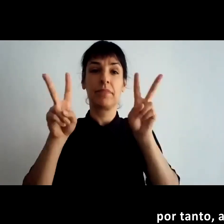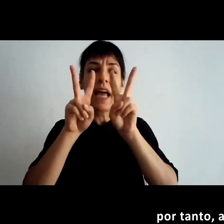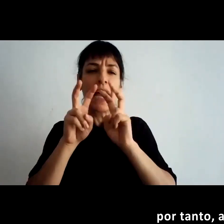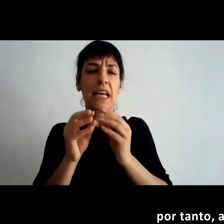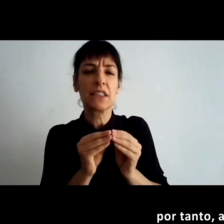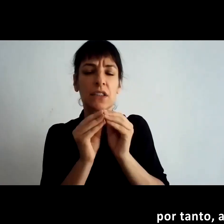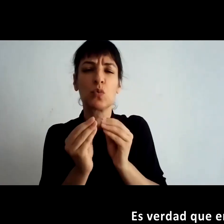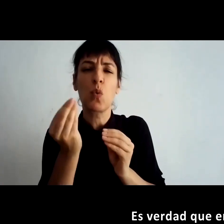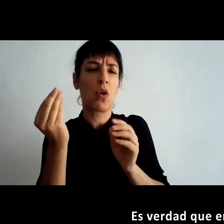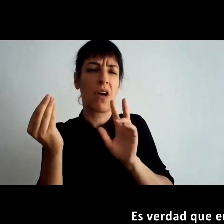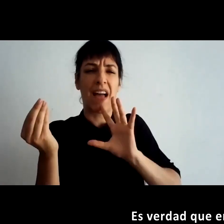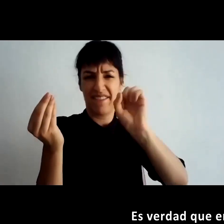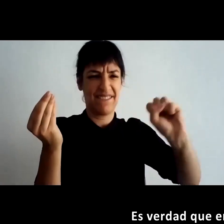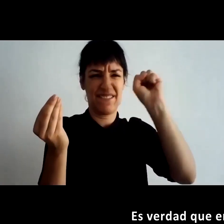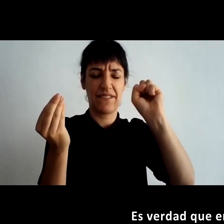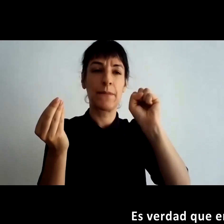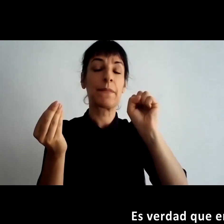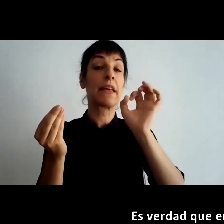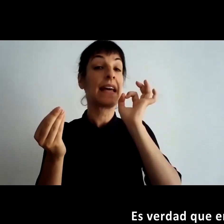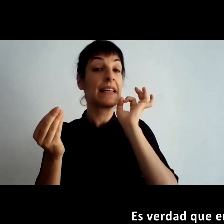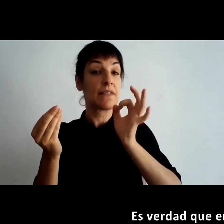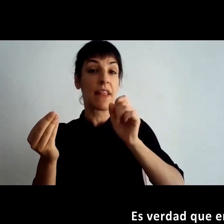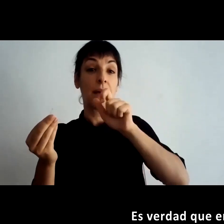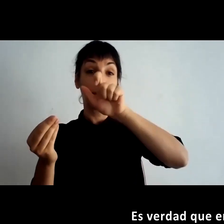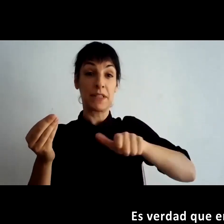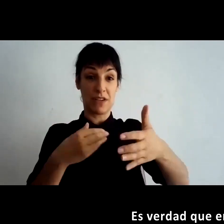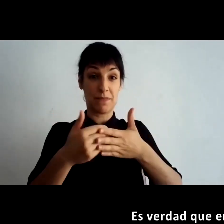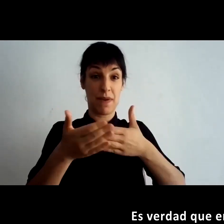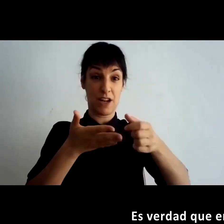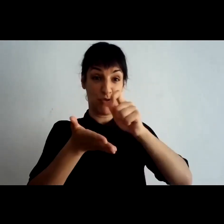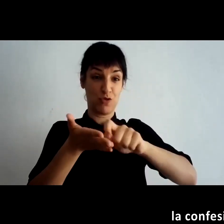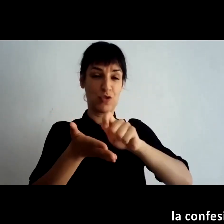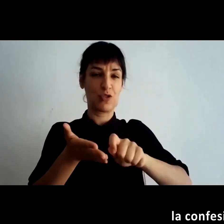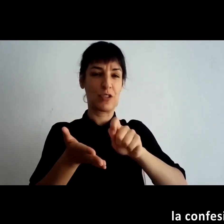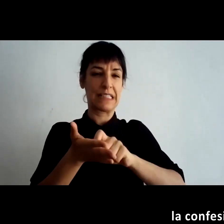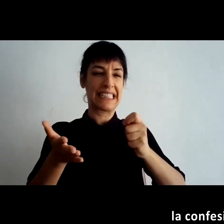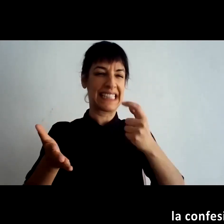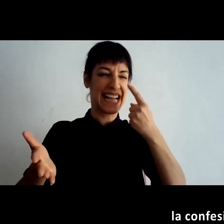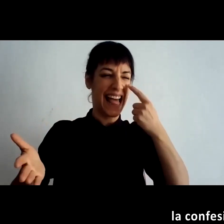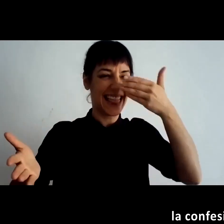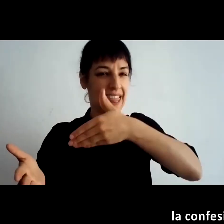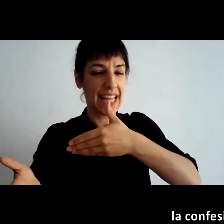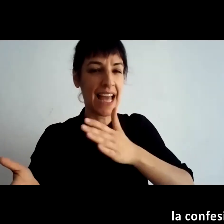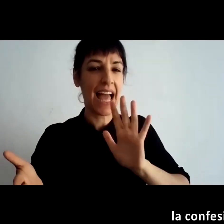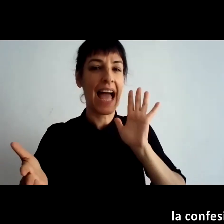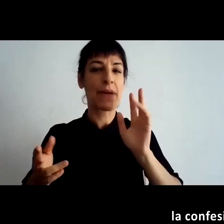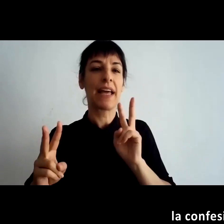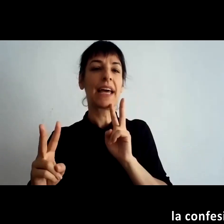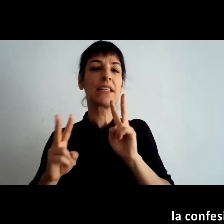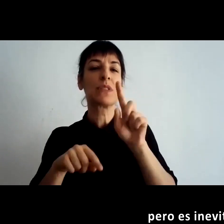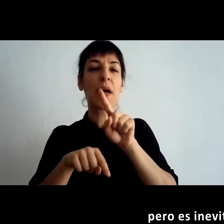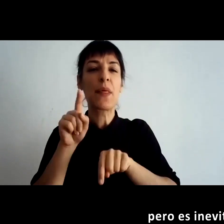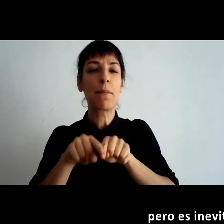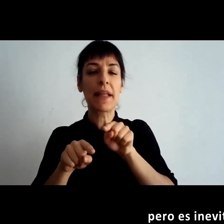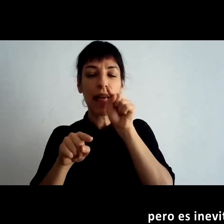excelente. Es verdad que en algún momento a los autores se les escapa la confesión de que hay unas respuestas sesgadas, pero